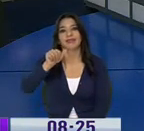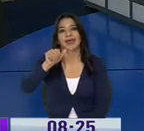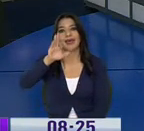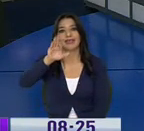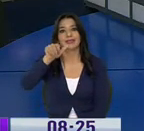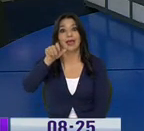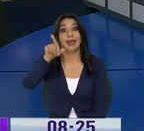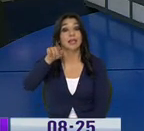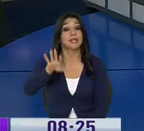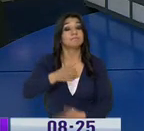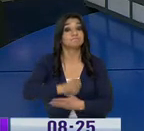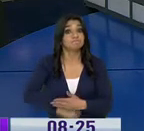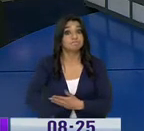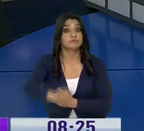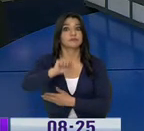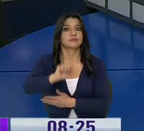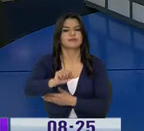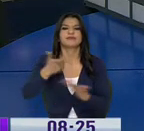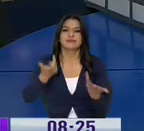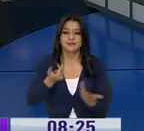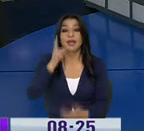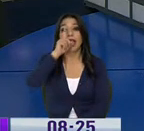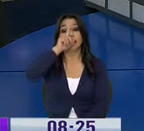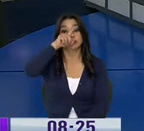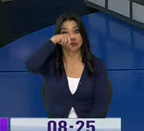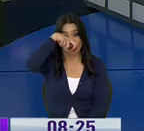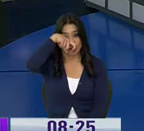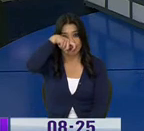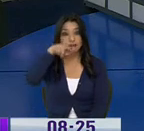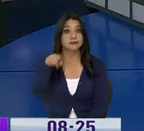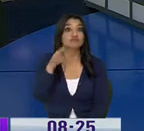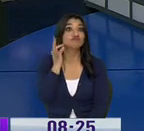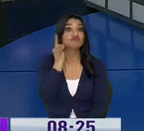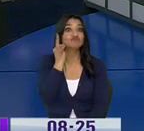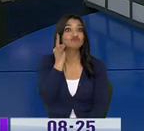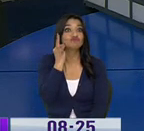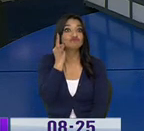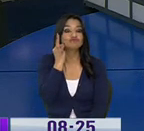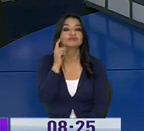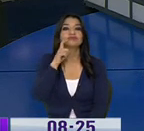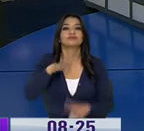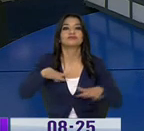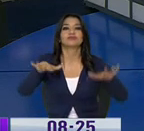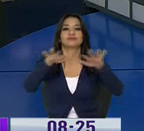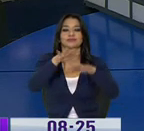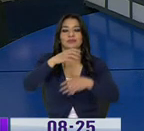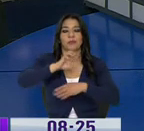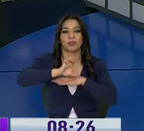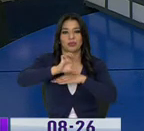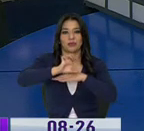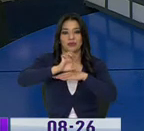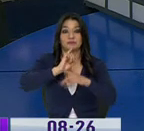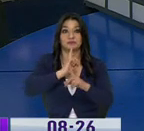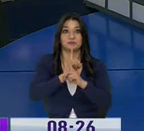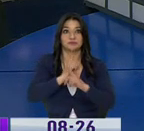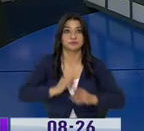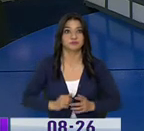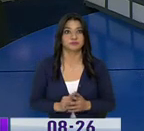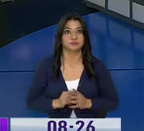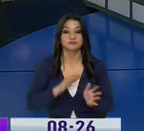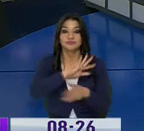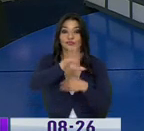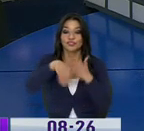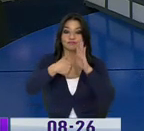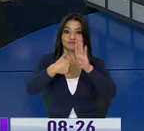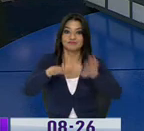es oriunda de Azogues, también conocida en el mundo artístico como El Gorrión del Ecuador. Para que vaya viendo todo lo que